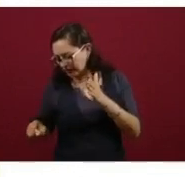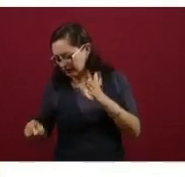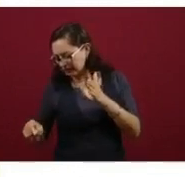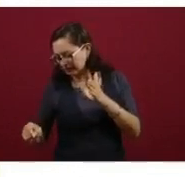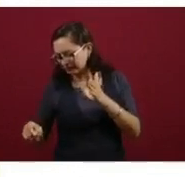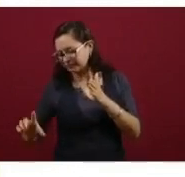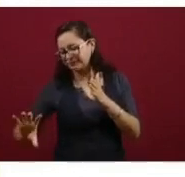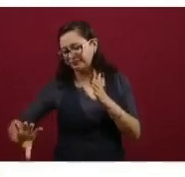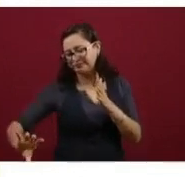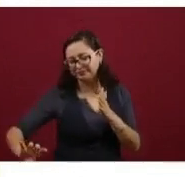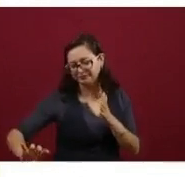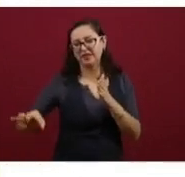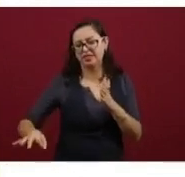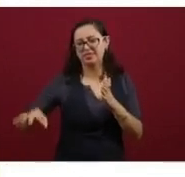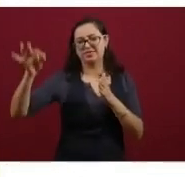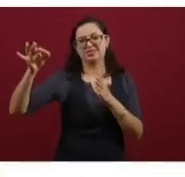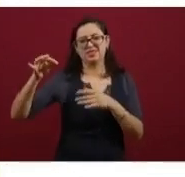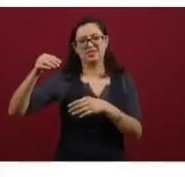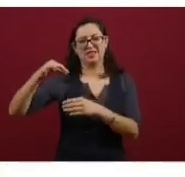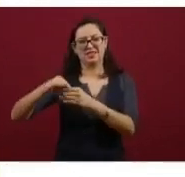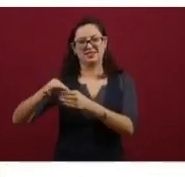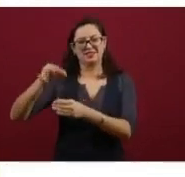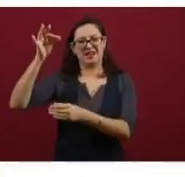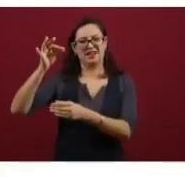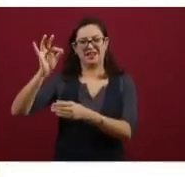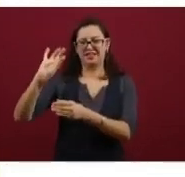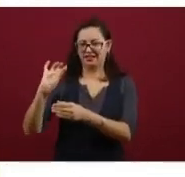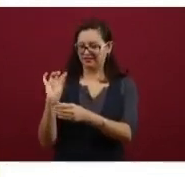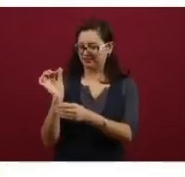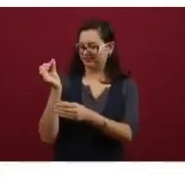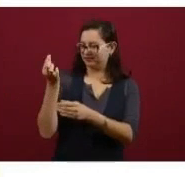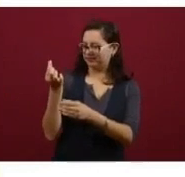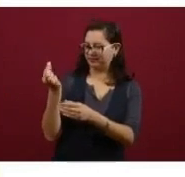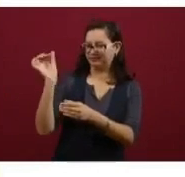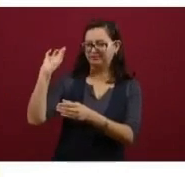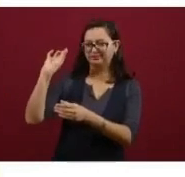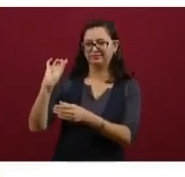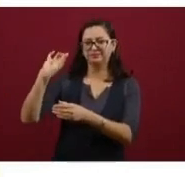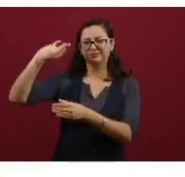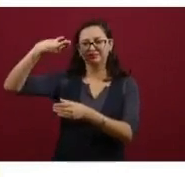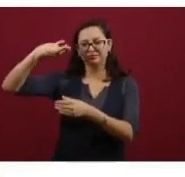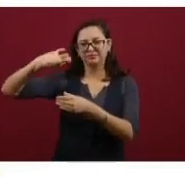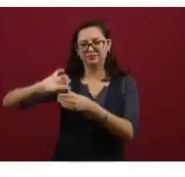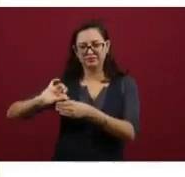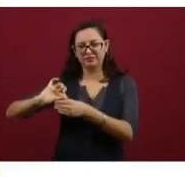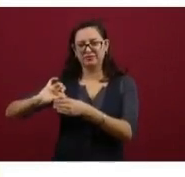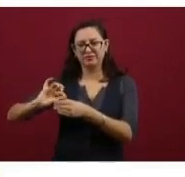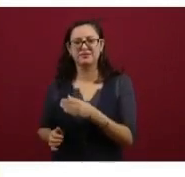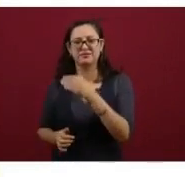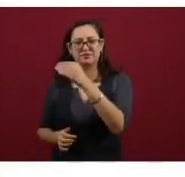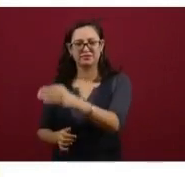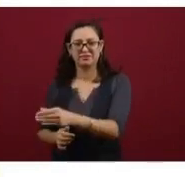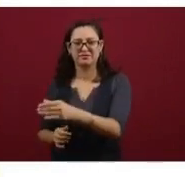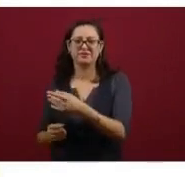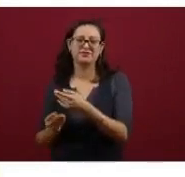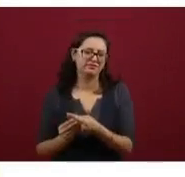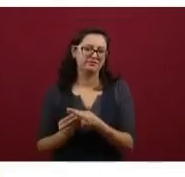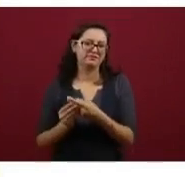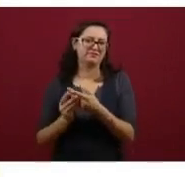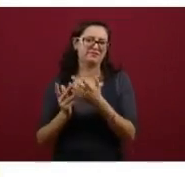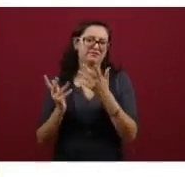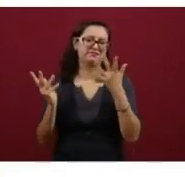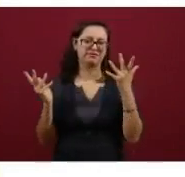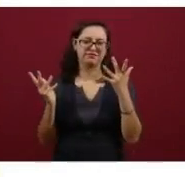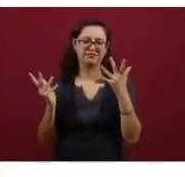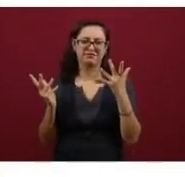y volteamos la tarjeta de esta bomba que salió con diferencia de litros y encontramos esta clara diferencia